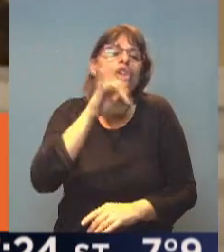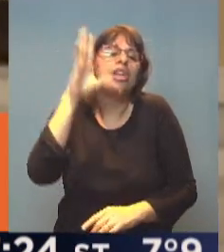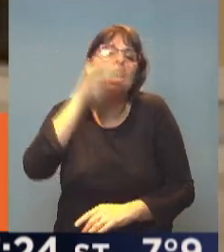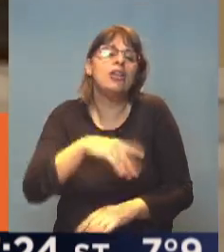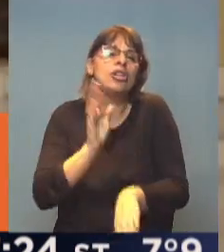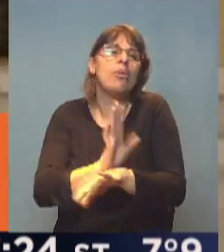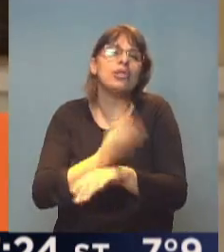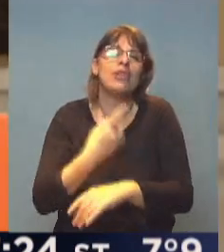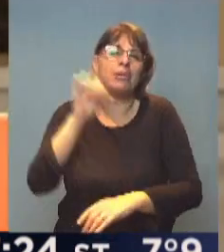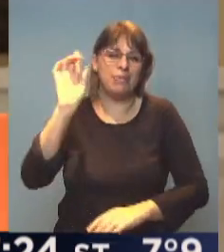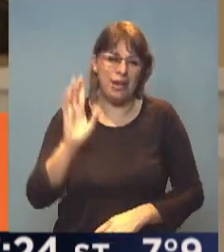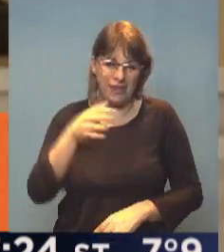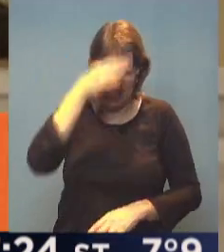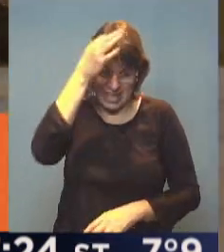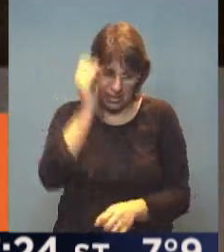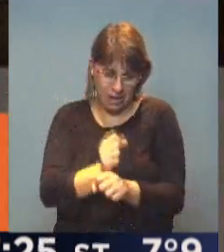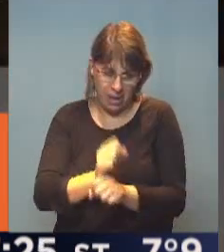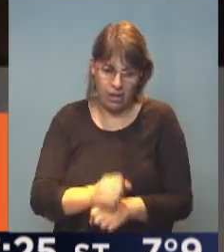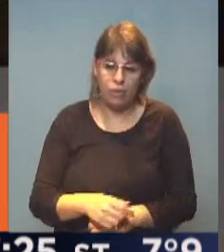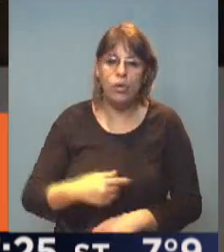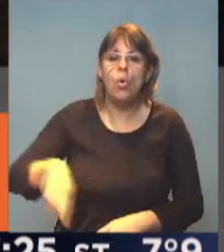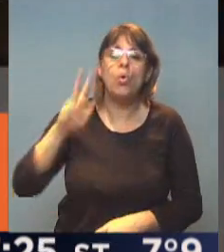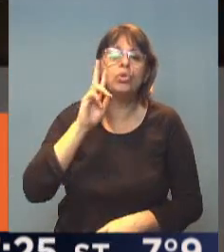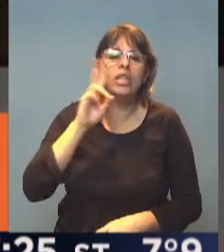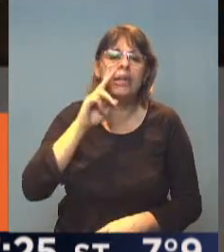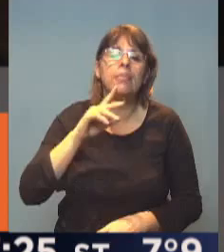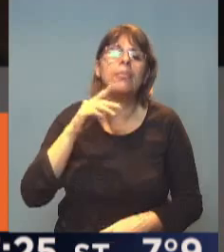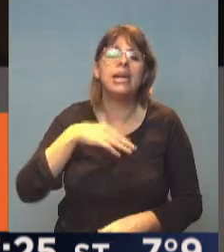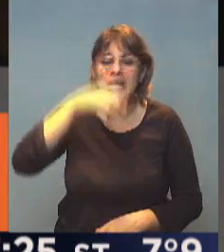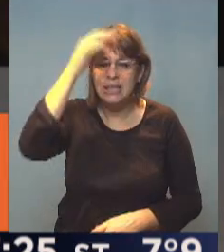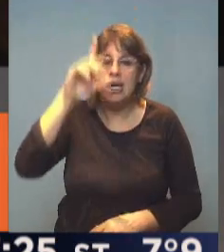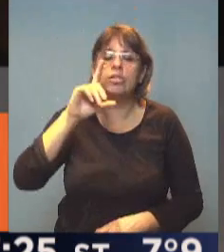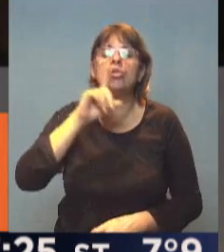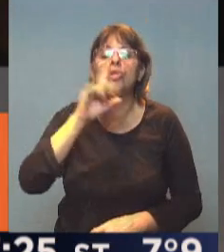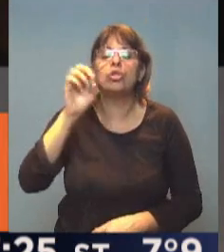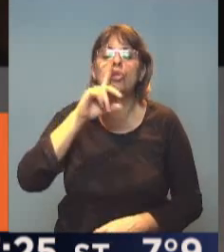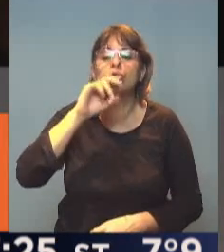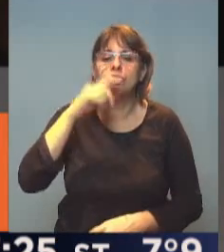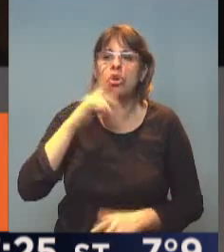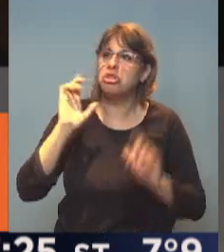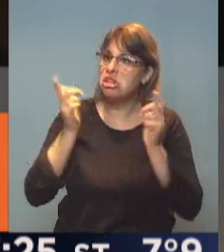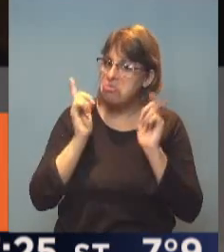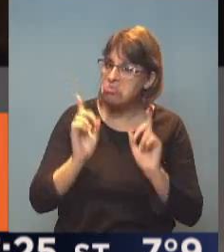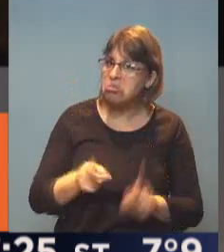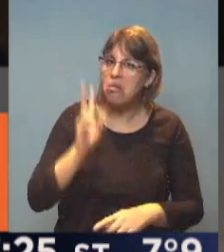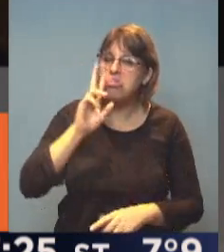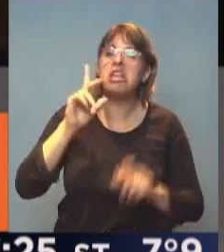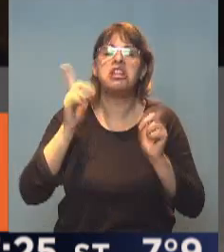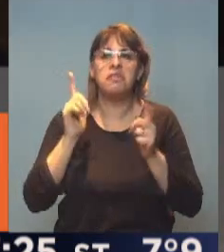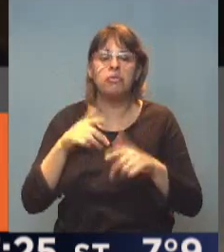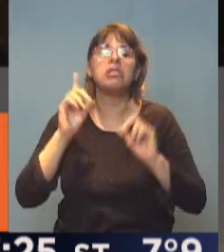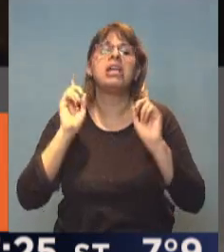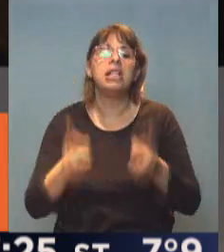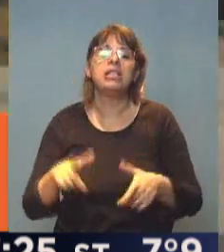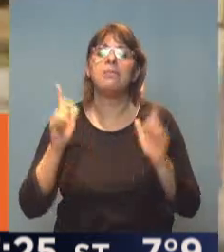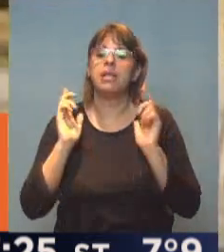vez. Señores, vean Toc Toc, la van a pasar bien, se van a